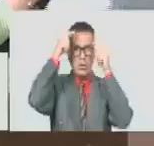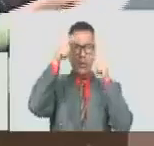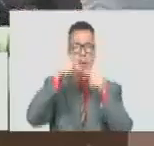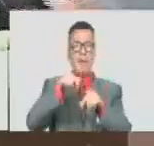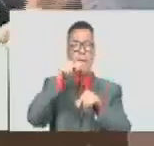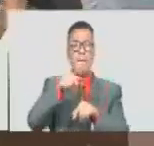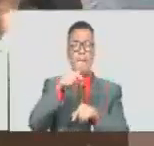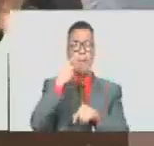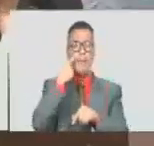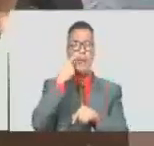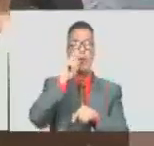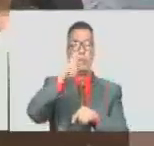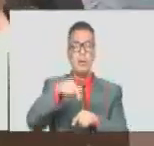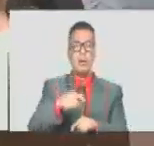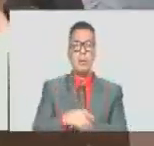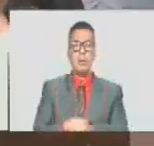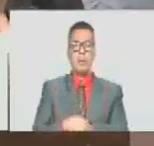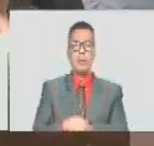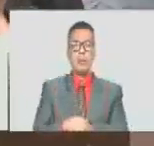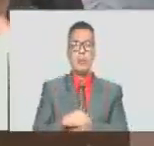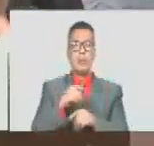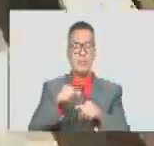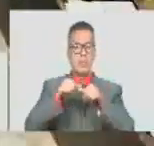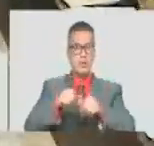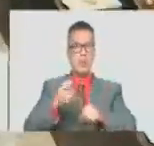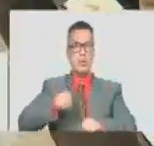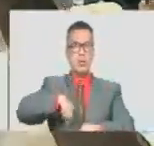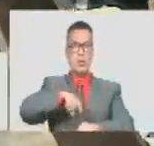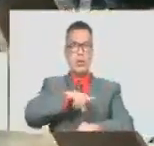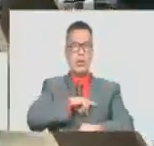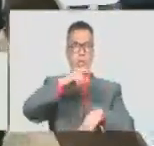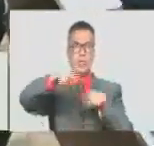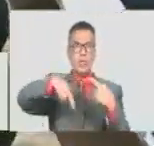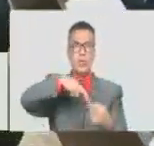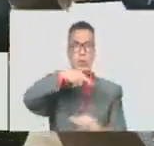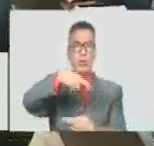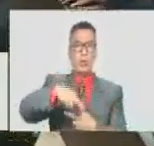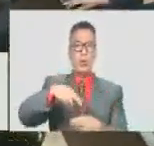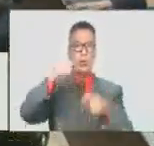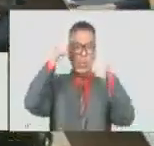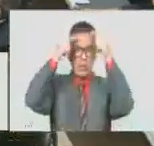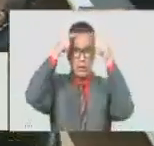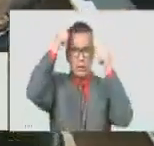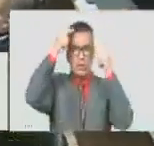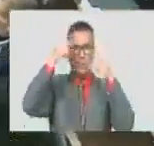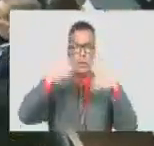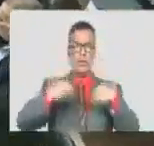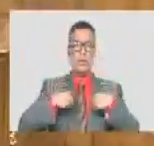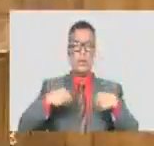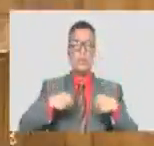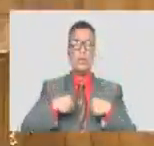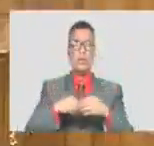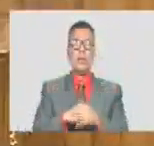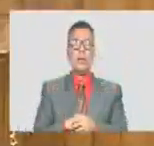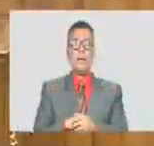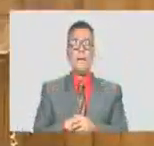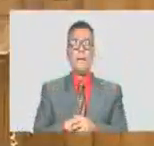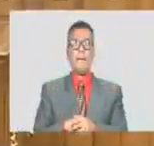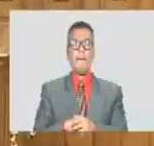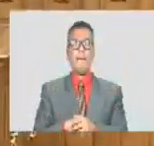está velando también por la consolidación de nuestra revolución. ¡Chávez vive!